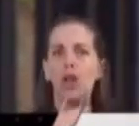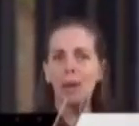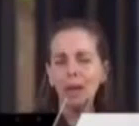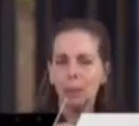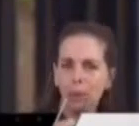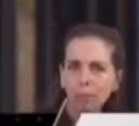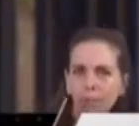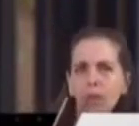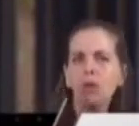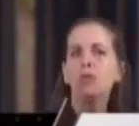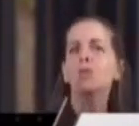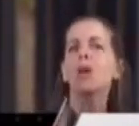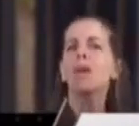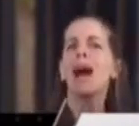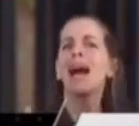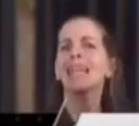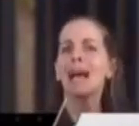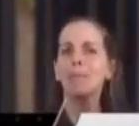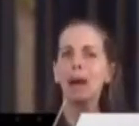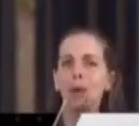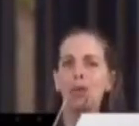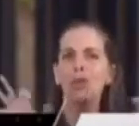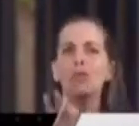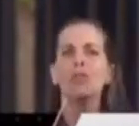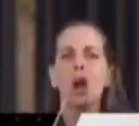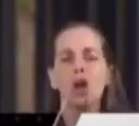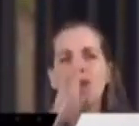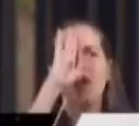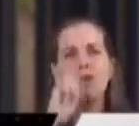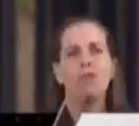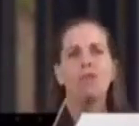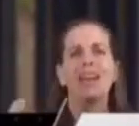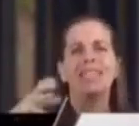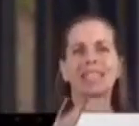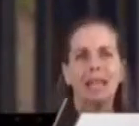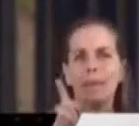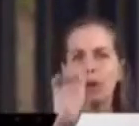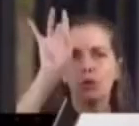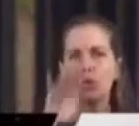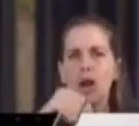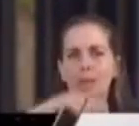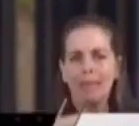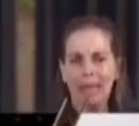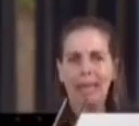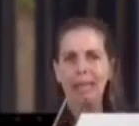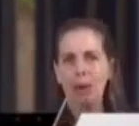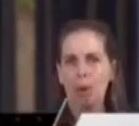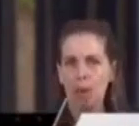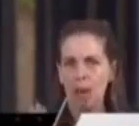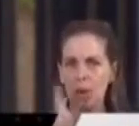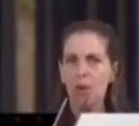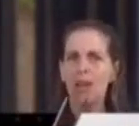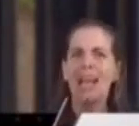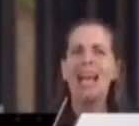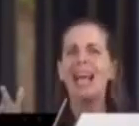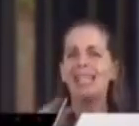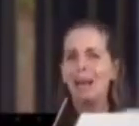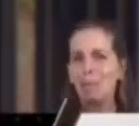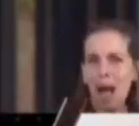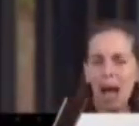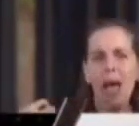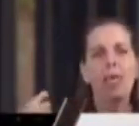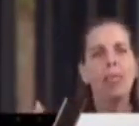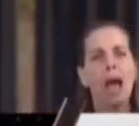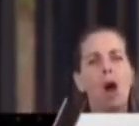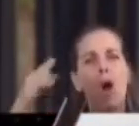Reconciliación con las fuerzas armadas que trasciende a este gobierno una era que rinda homenaje sincero a sus Héroes